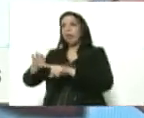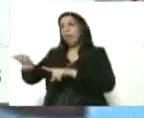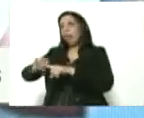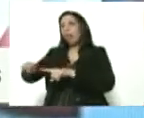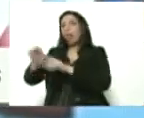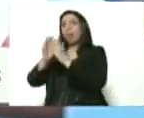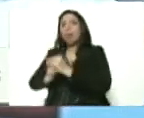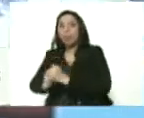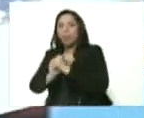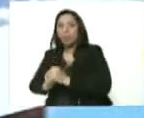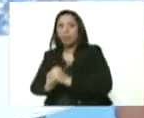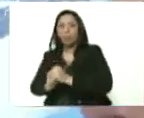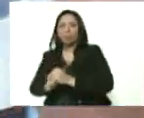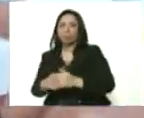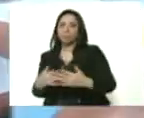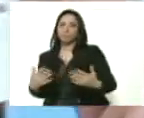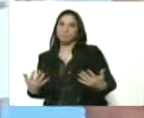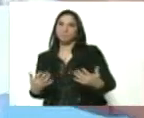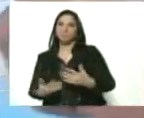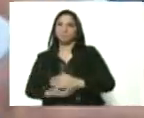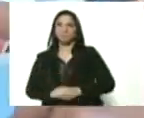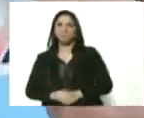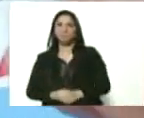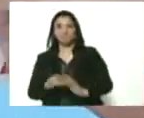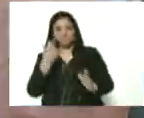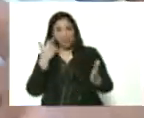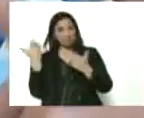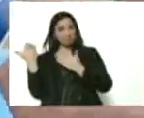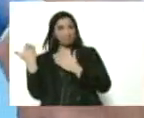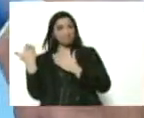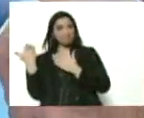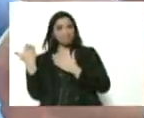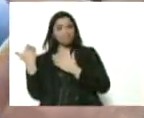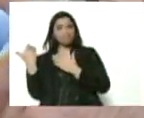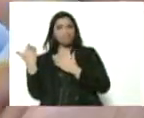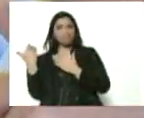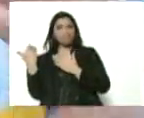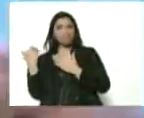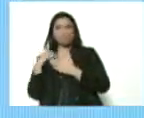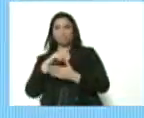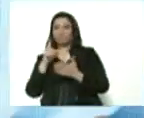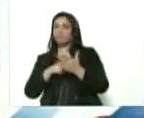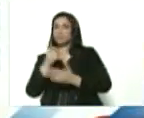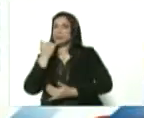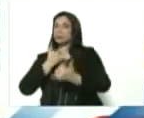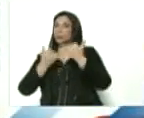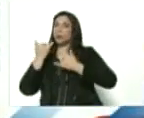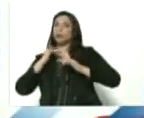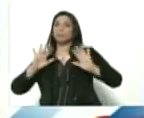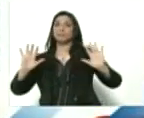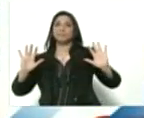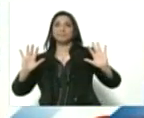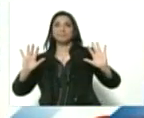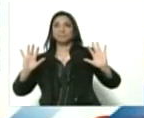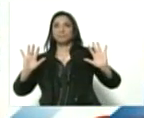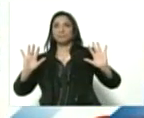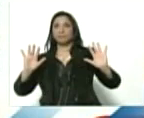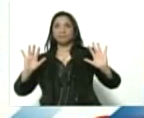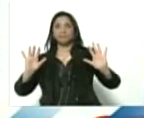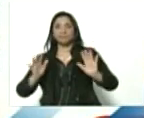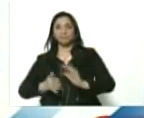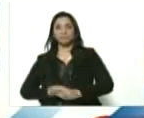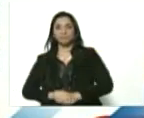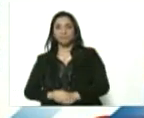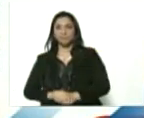iban a lograr controlar. Aquí están, profundamente equivocados en su